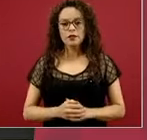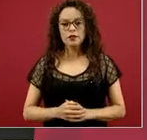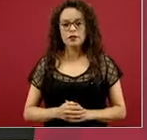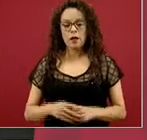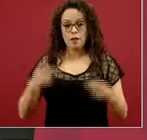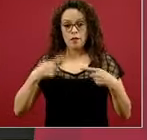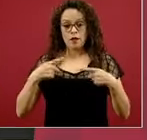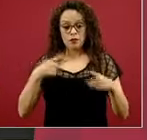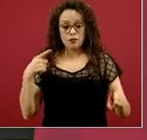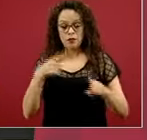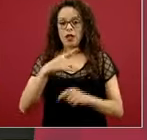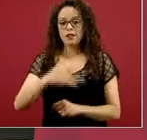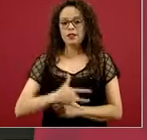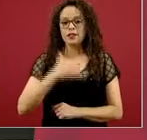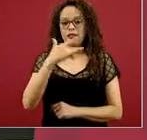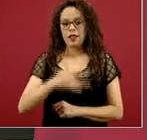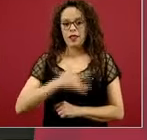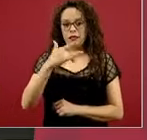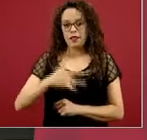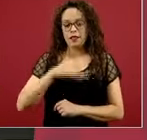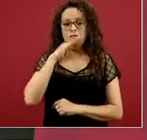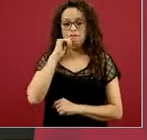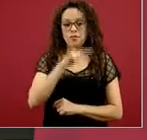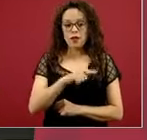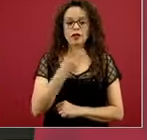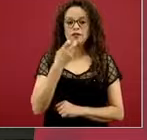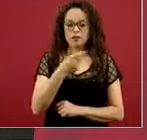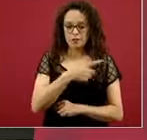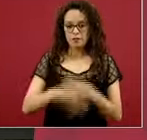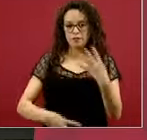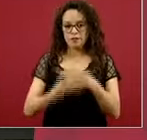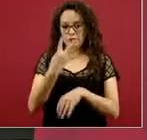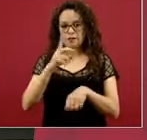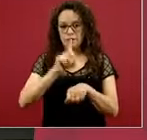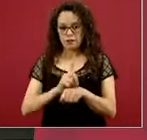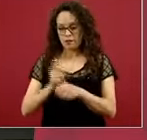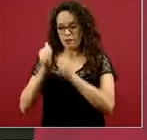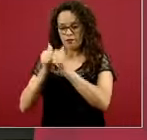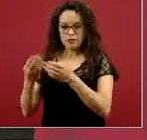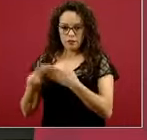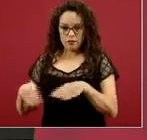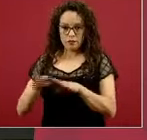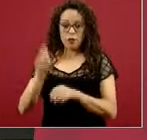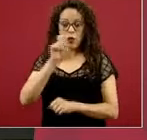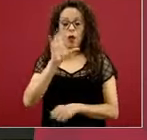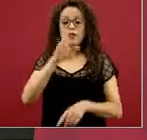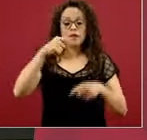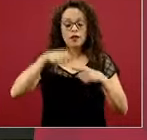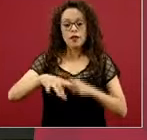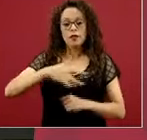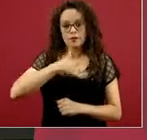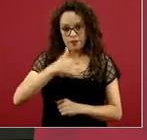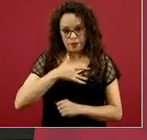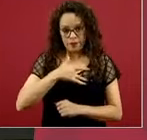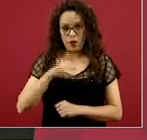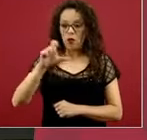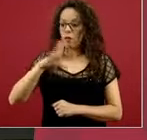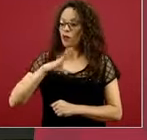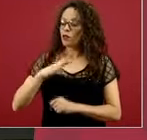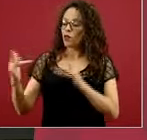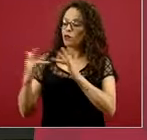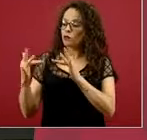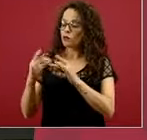paciente sintomático, ¿no? Son los 14 días después del inicio de síntomas. El contacto de una